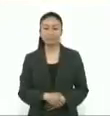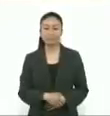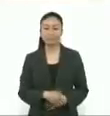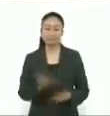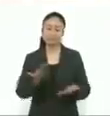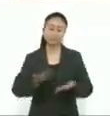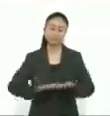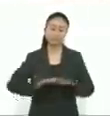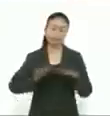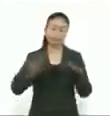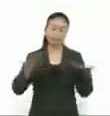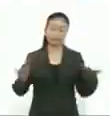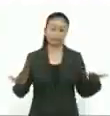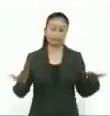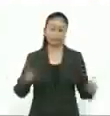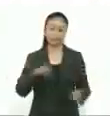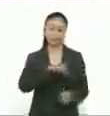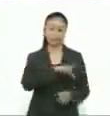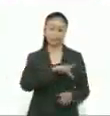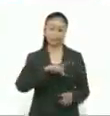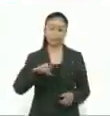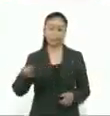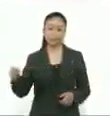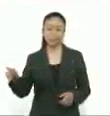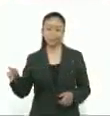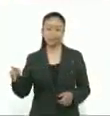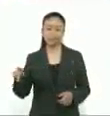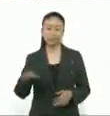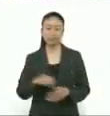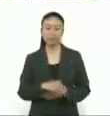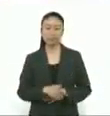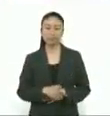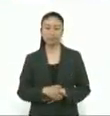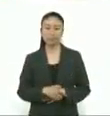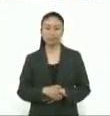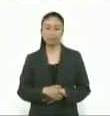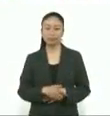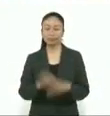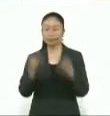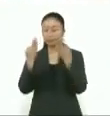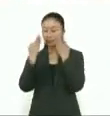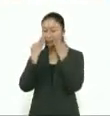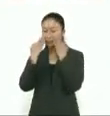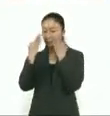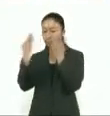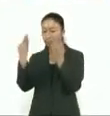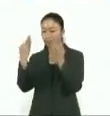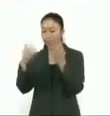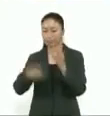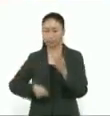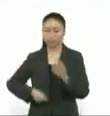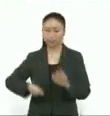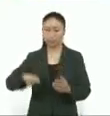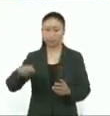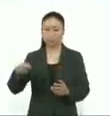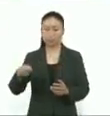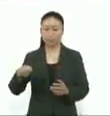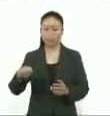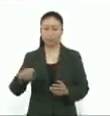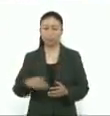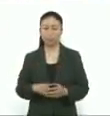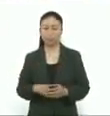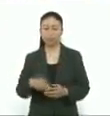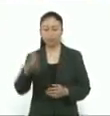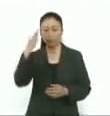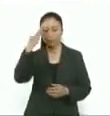Ahora todas vamos a atestiguar la entrega del bastón de mando de las